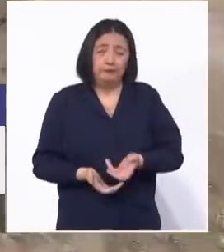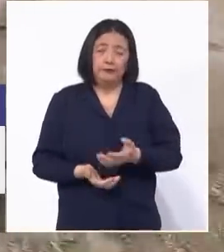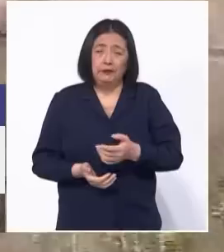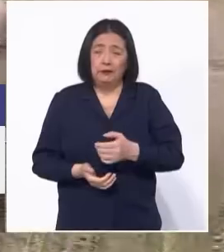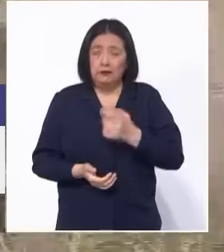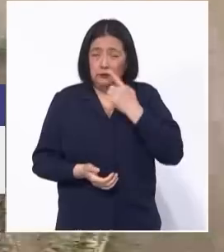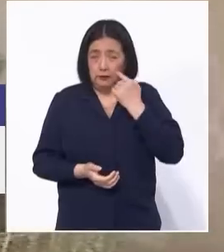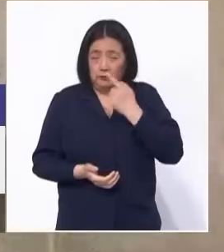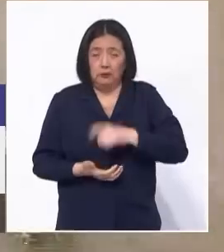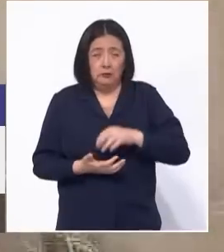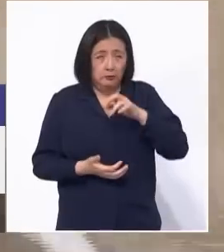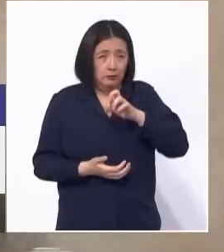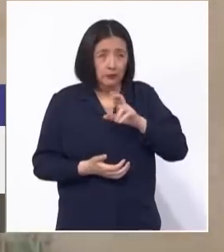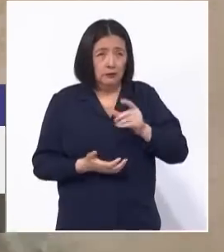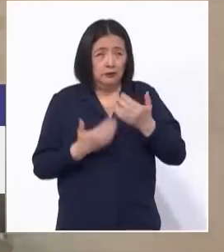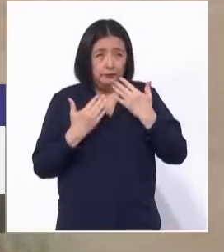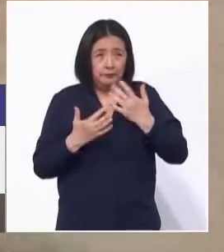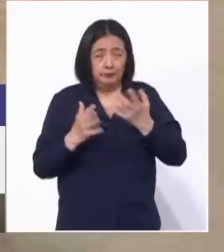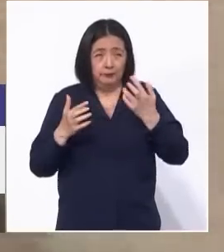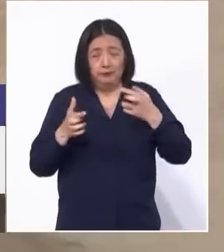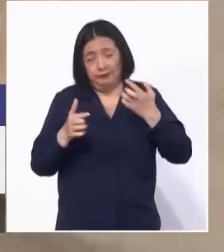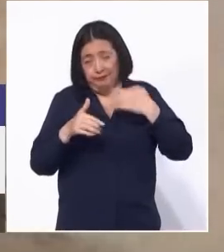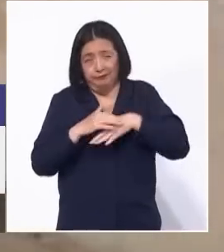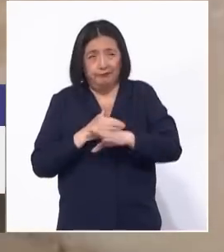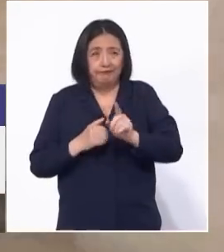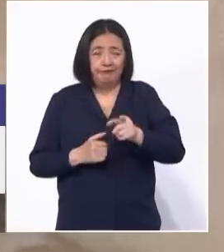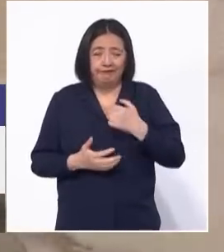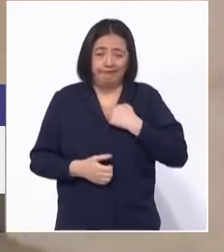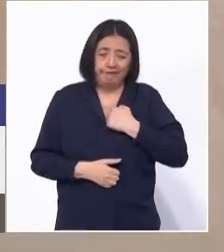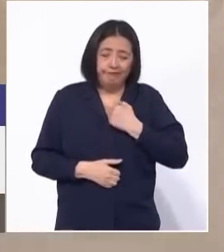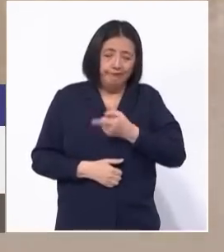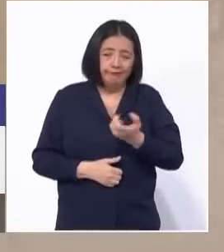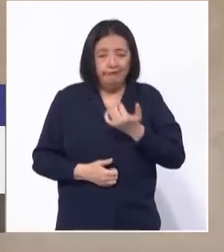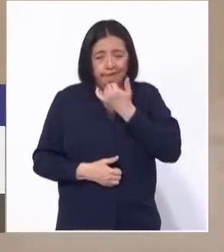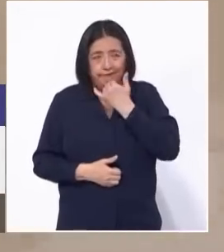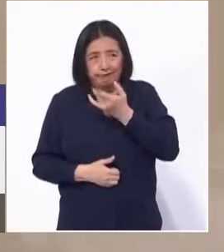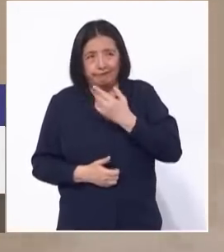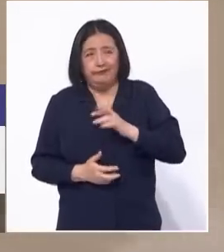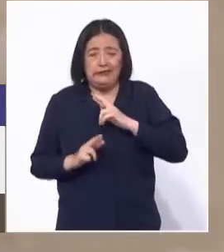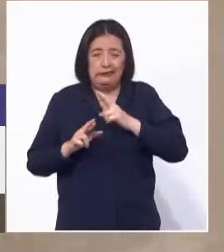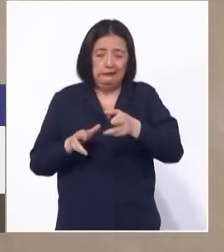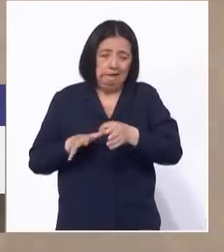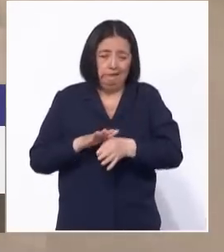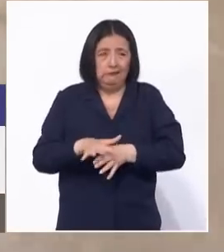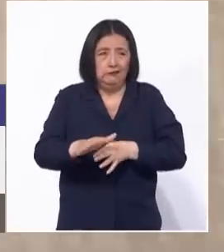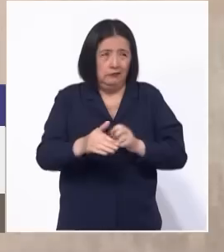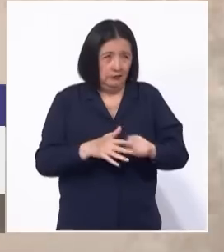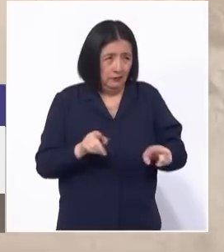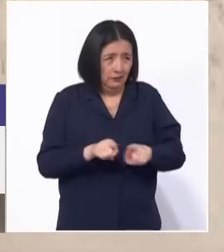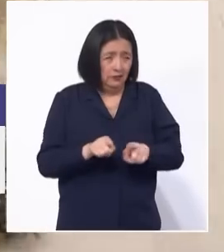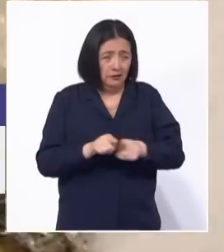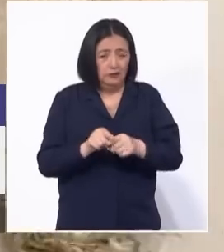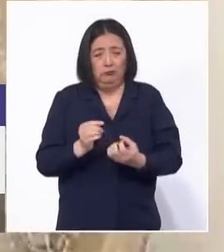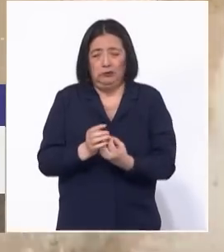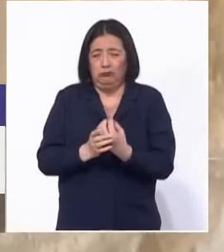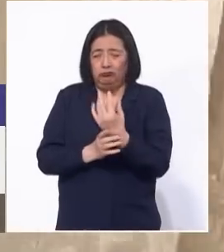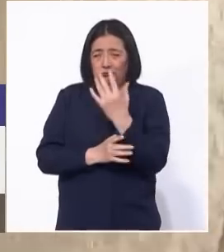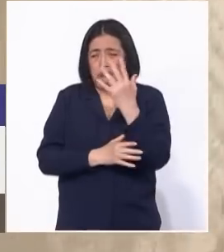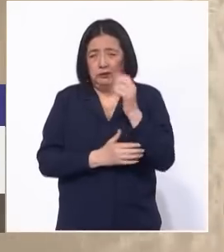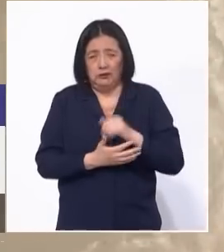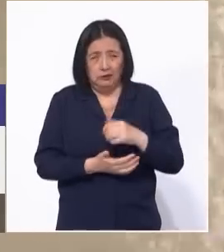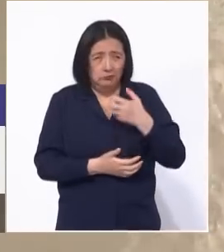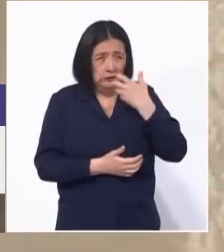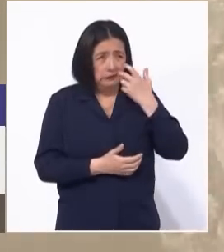gracias por permitirnos ingresar a este lugar. Sé que está muy apenado usted por lo que ha pasado, también por sus cultivos de manzano de esta zona.